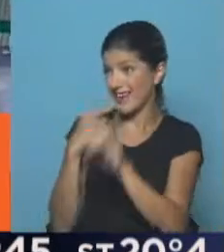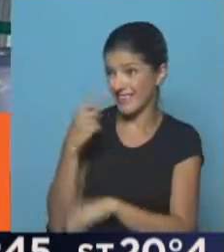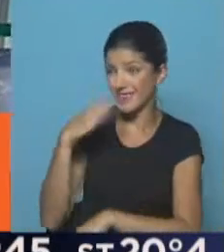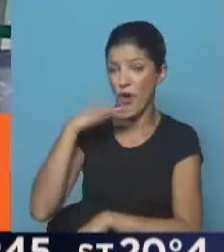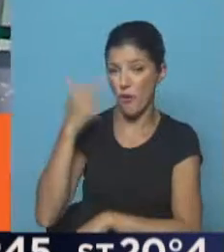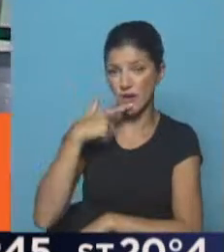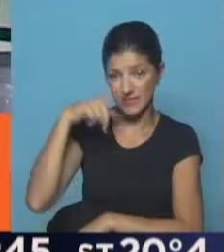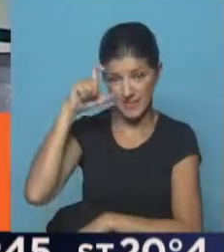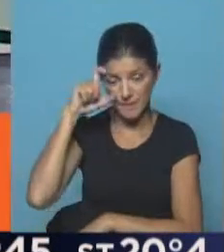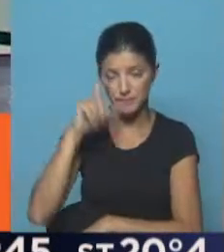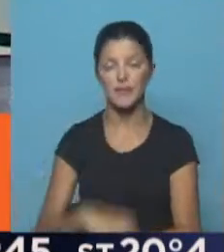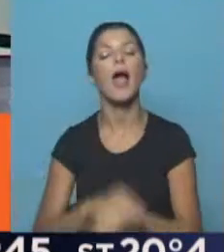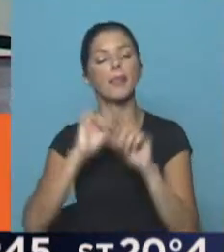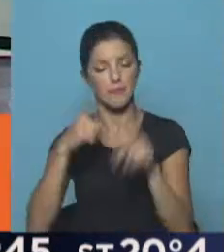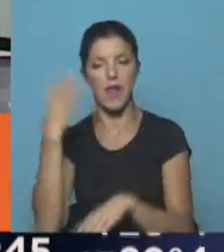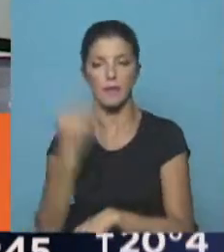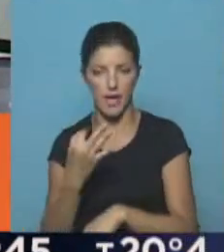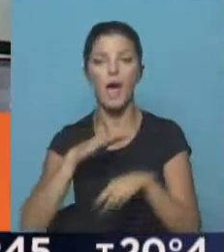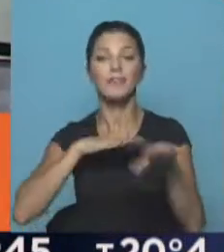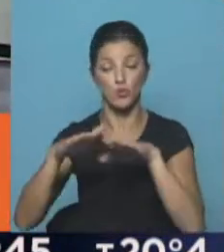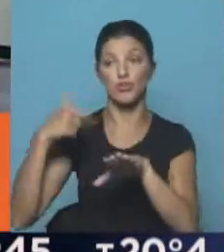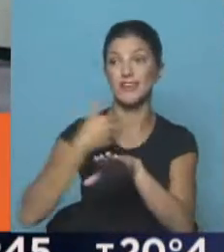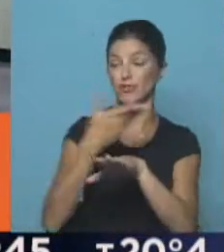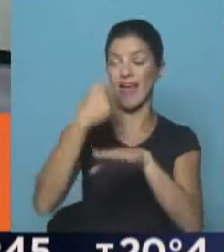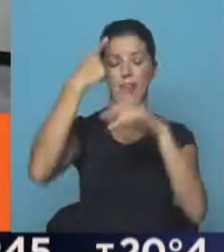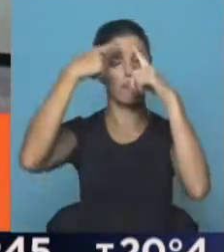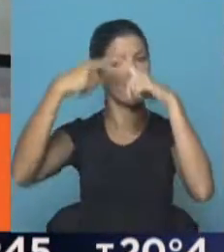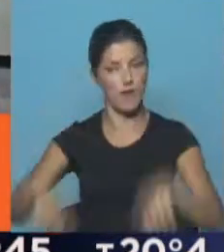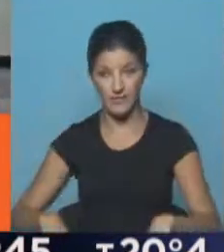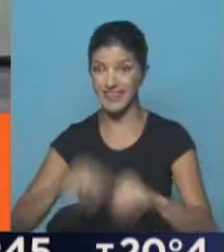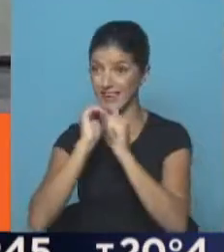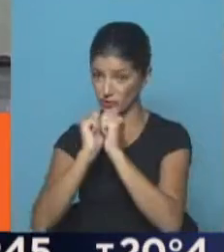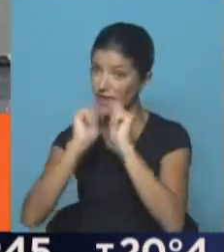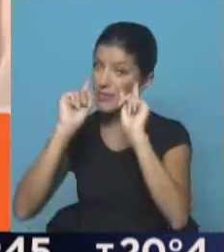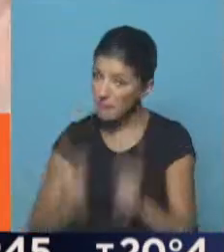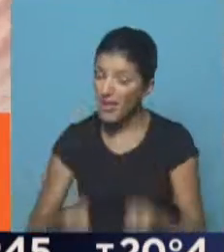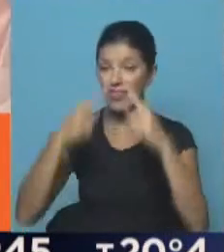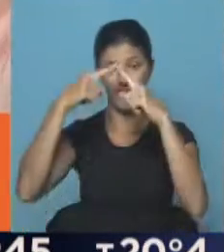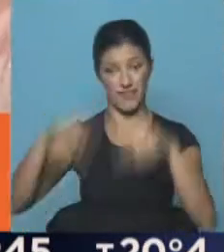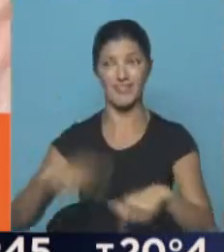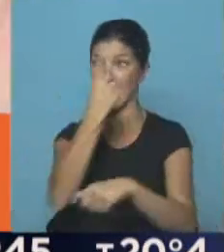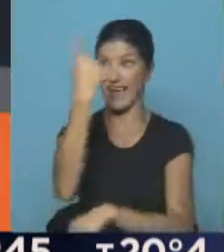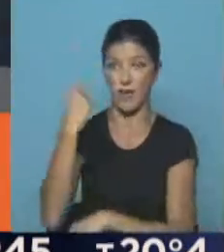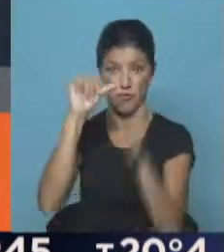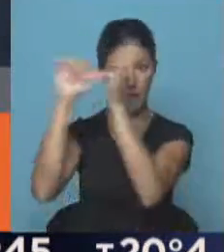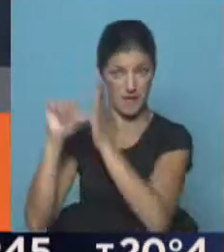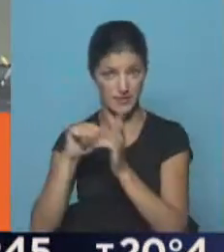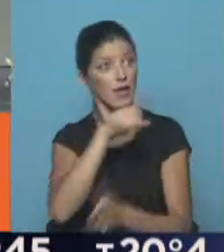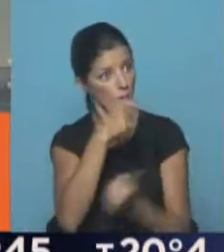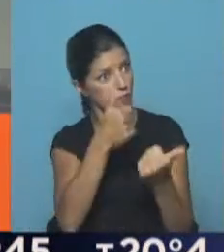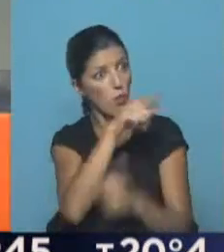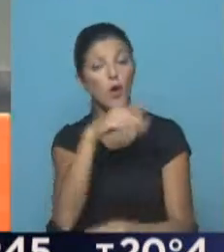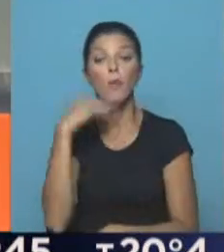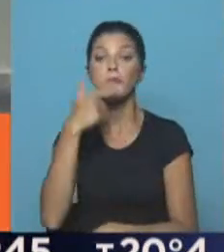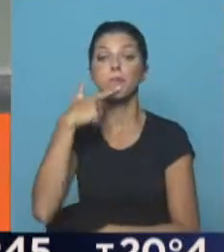son, digamos, situaciones diferentes, sociedades diferentes, historias diferentes en cada uno de esos países, y está muy bien que José lo haya traído a cuento